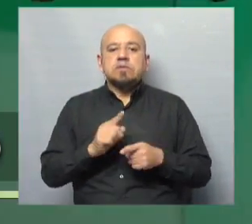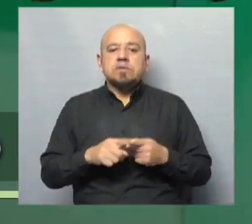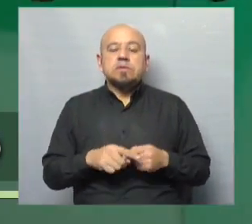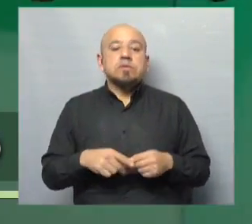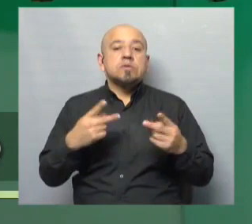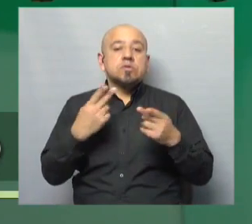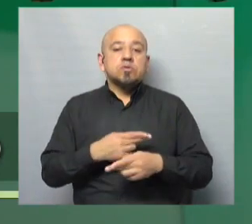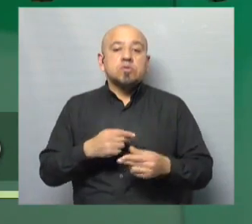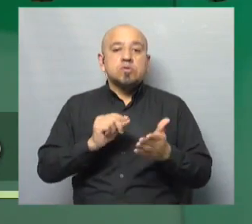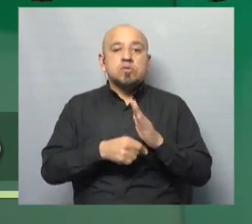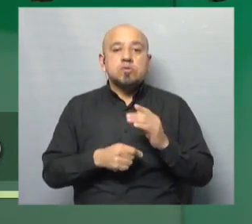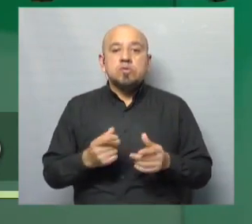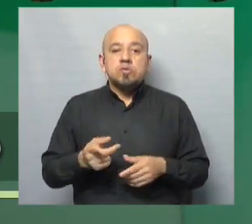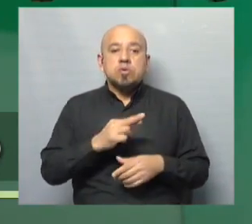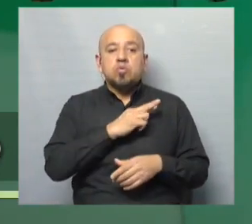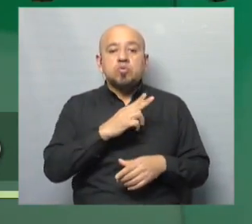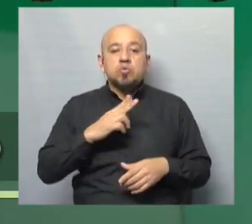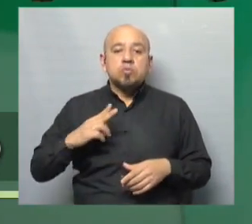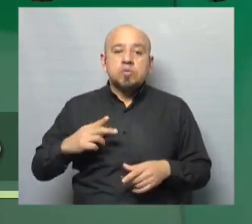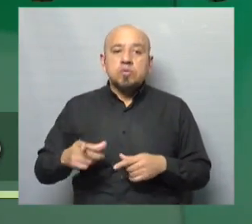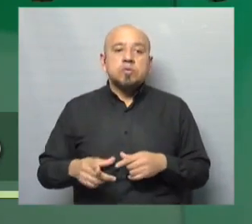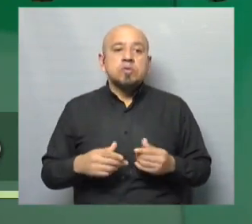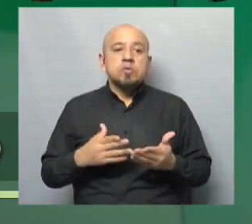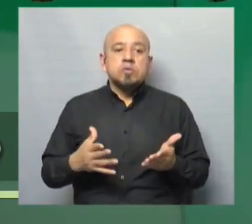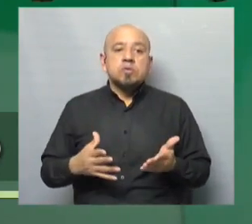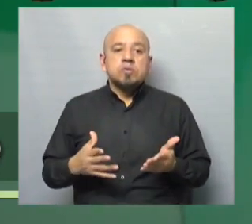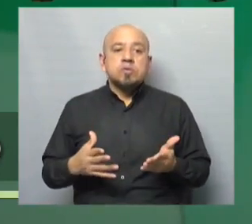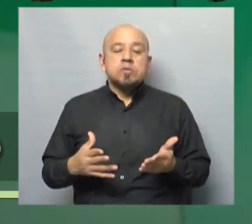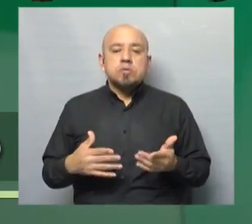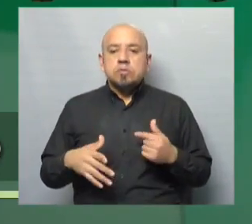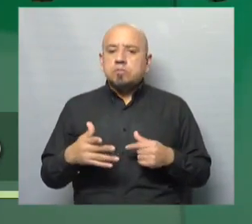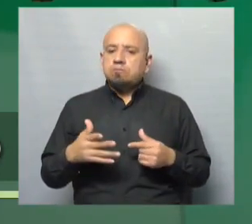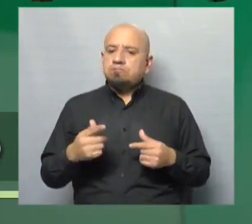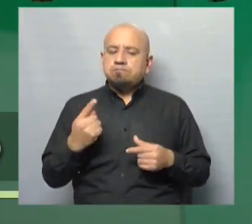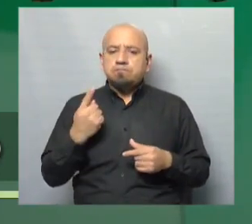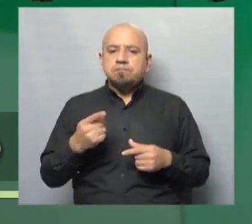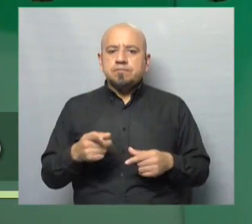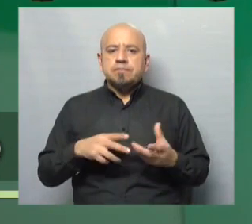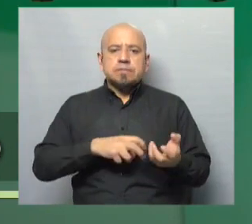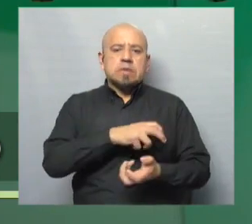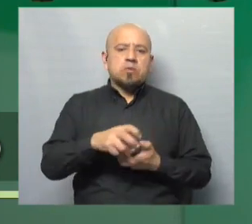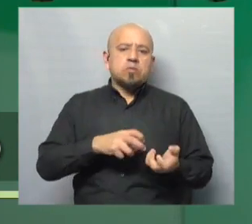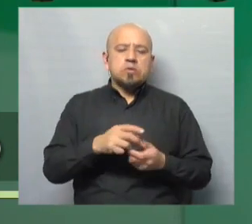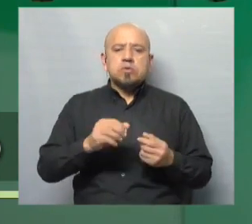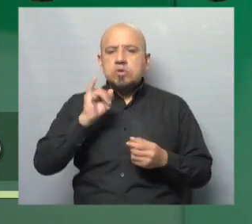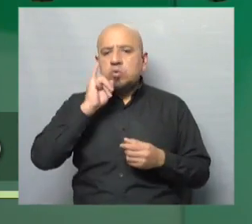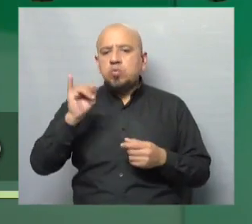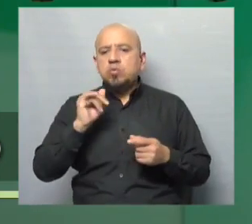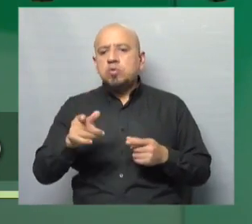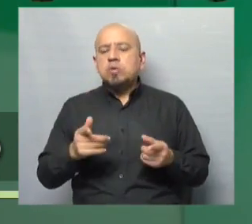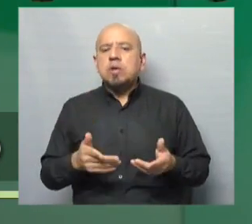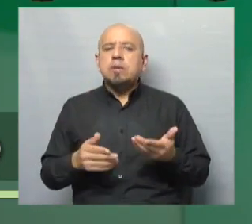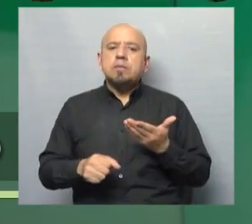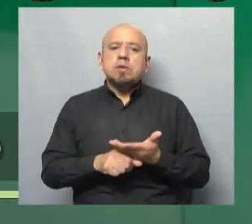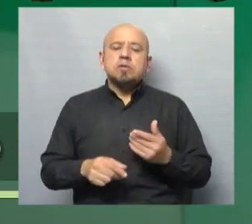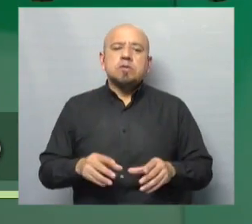contratos y la falta de recursos humanos en varios centros de salud ha sido el núcleo del conflicto de la denuncia el reclamo